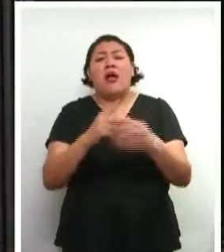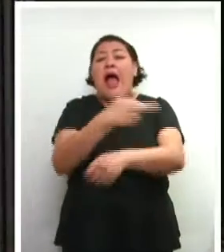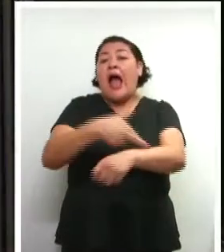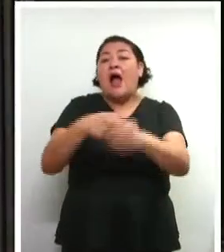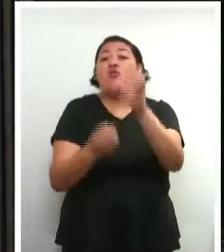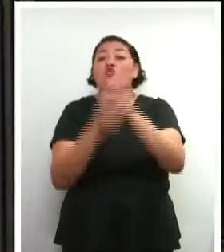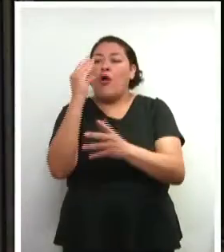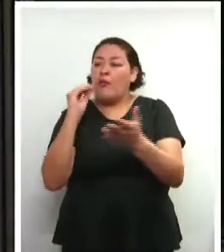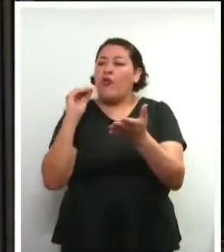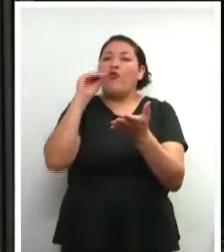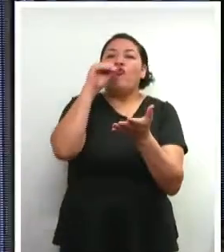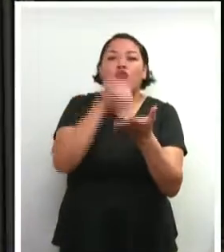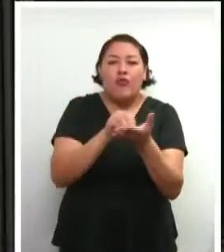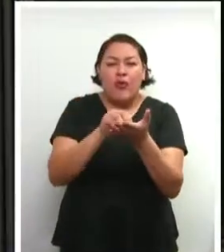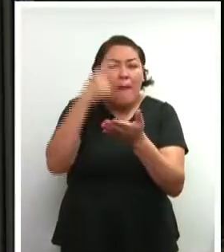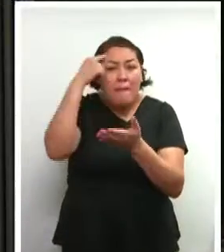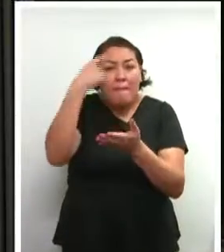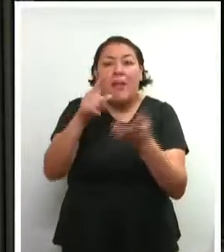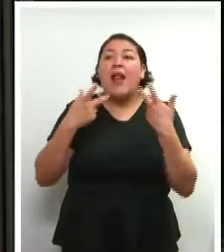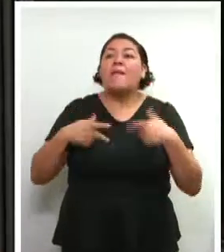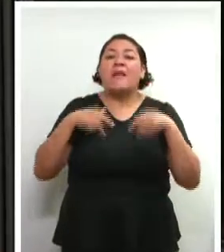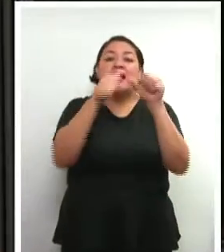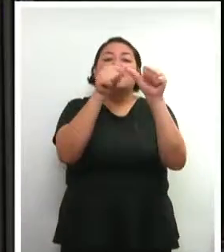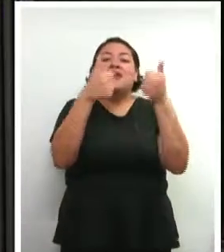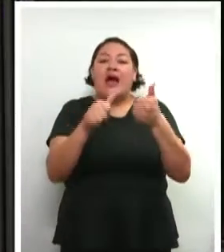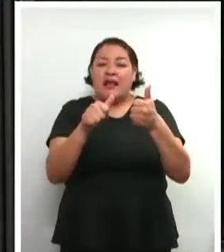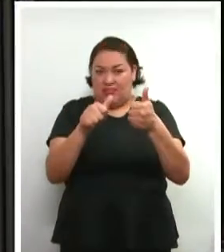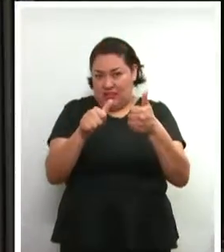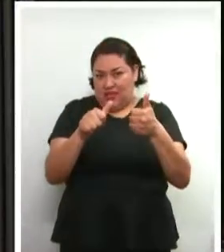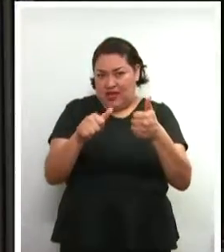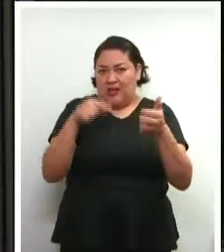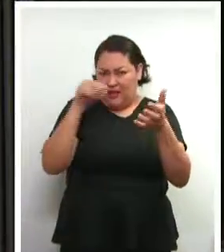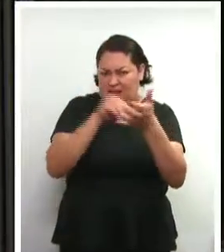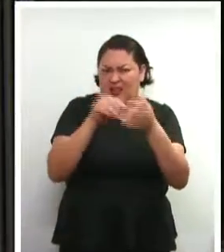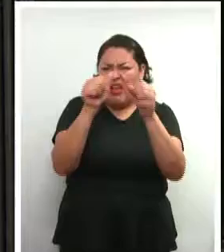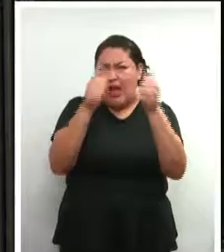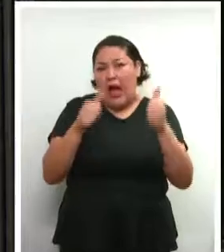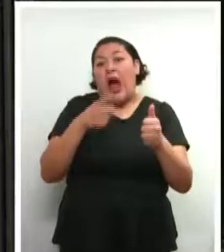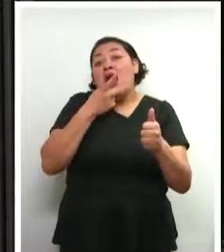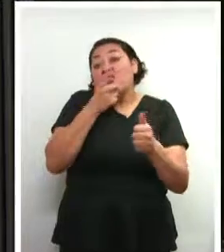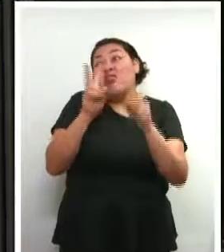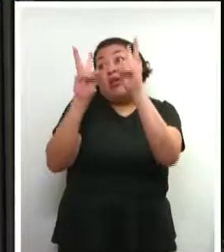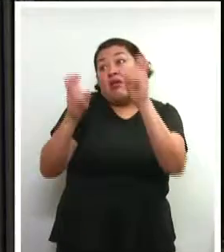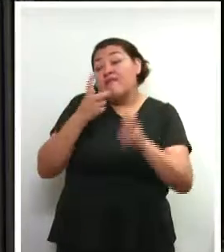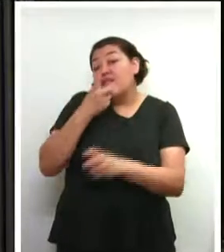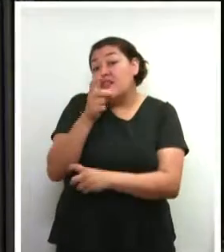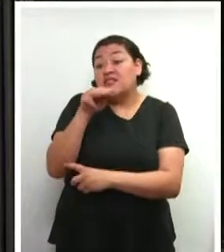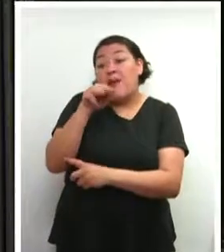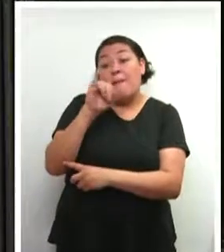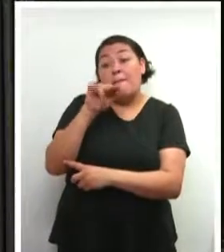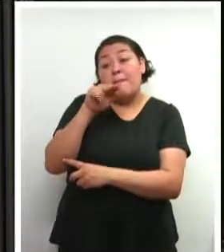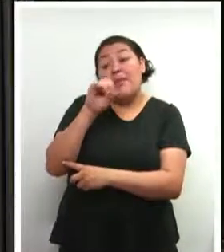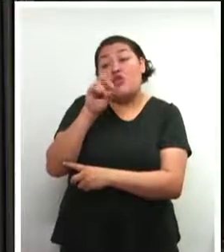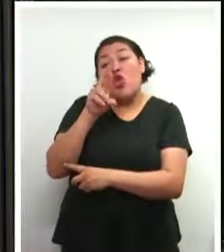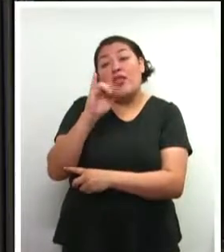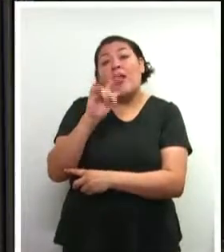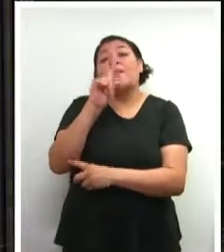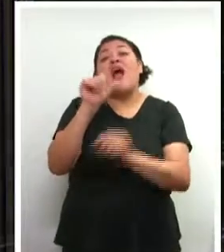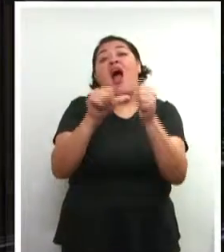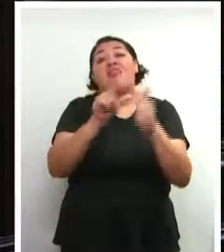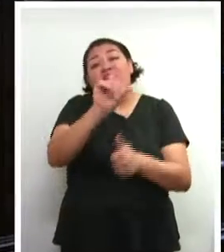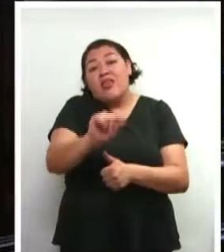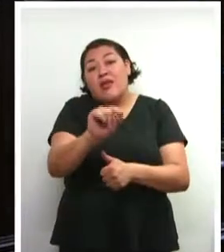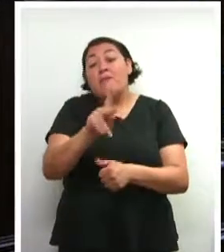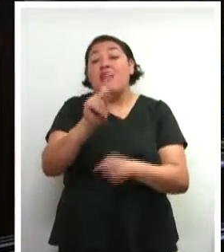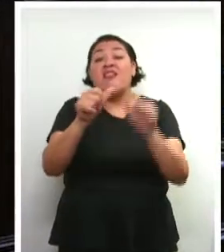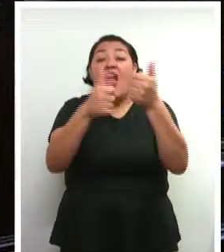dignificar y enaltecer a las artes, lo que yo llamo artes minoritarias, que está cuestionable el término, y alternativas como las artes